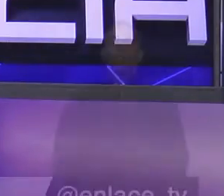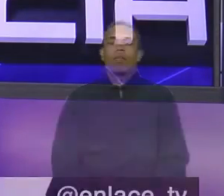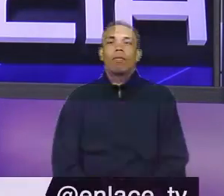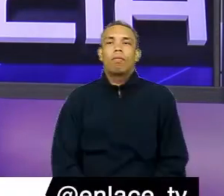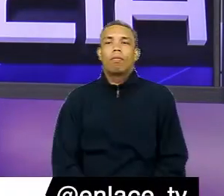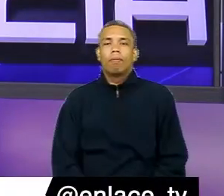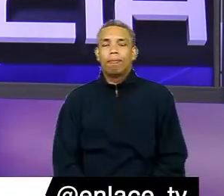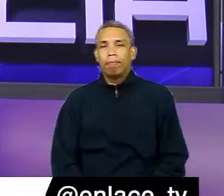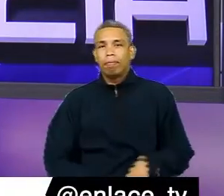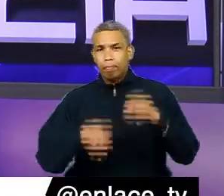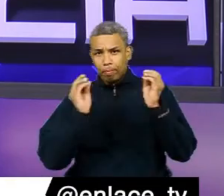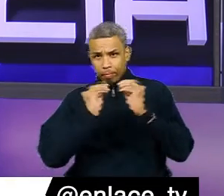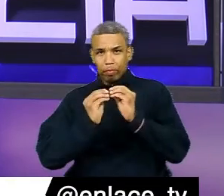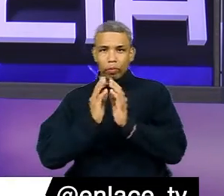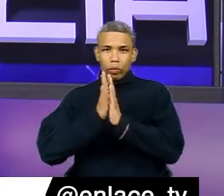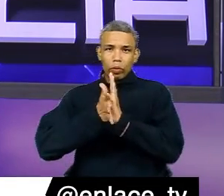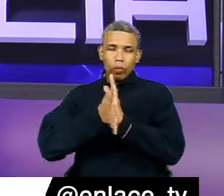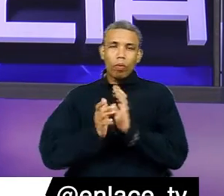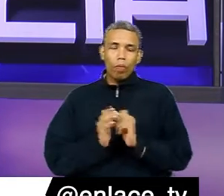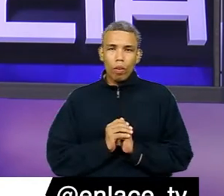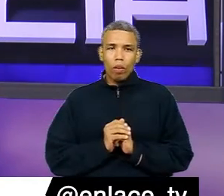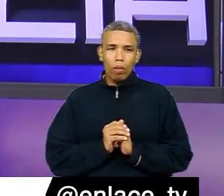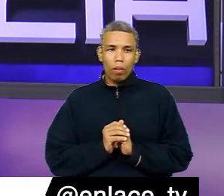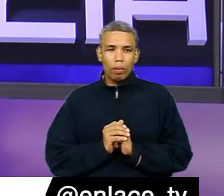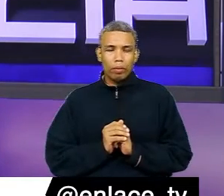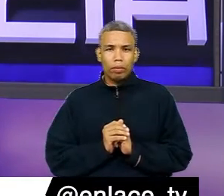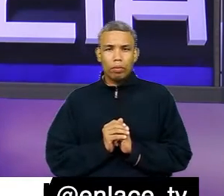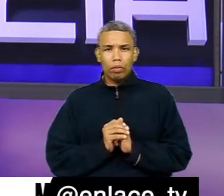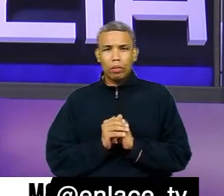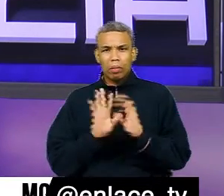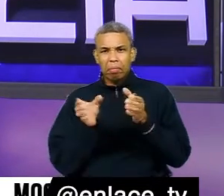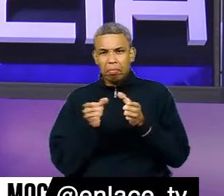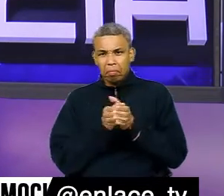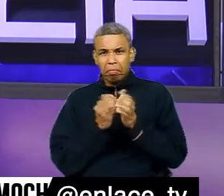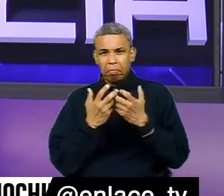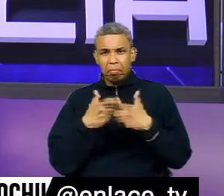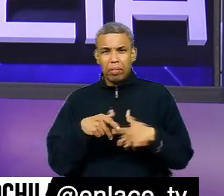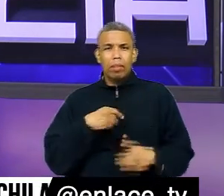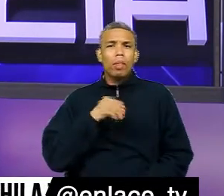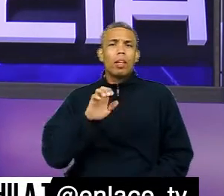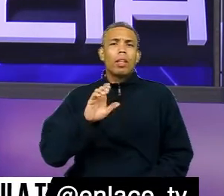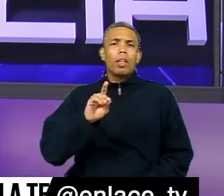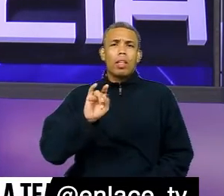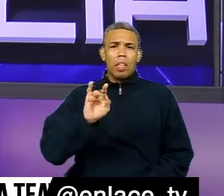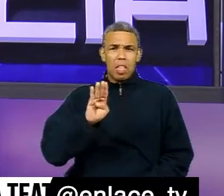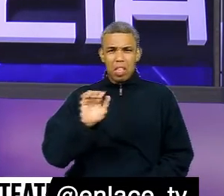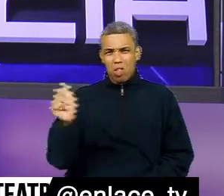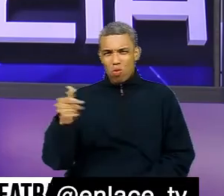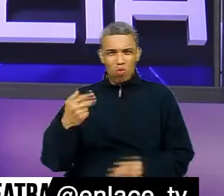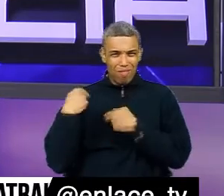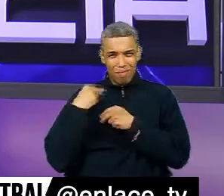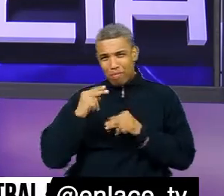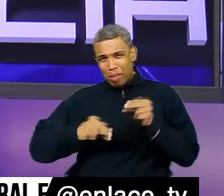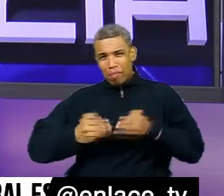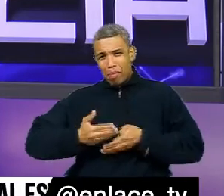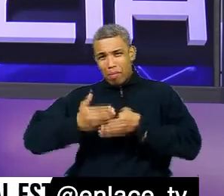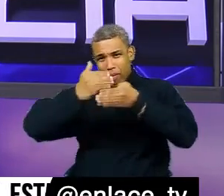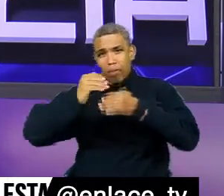más información. Funcionarios de la empresa de desarrollo urbano de Barranca Bermeja, Eduba, realizan el proceso de titulación de predios en el barrio Rafael